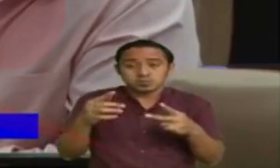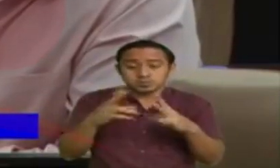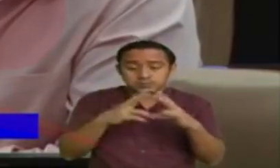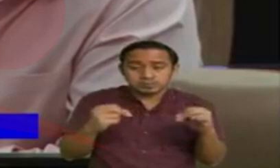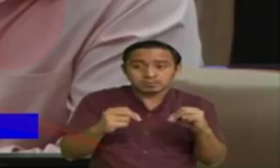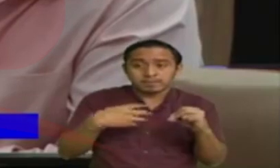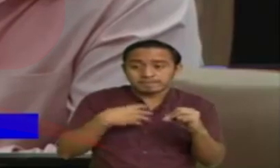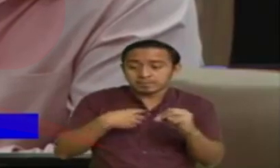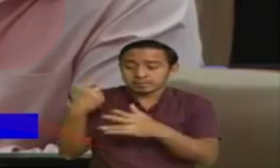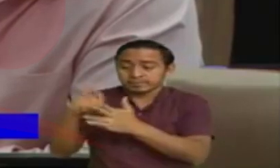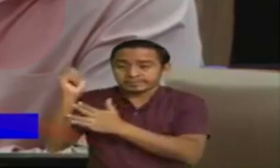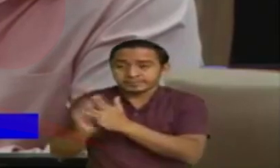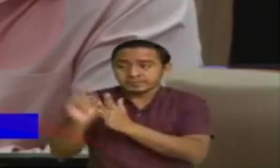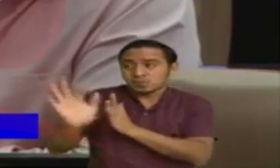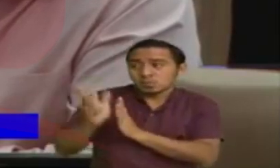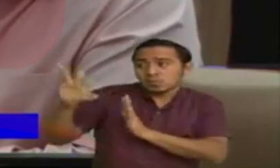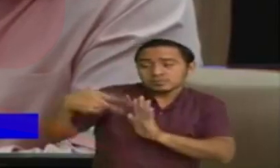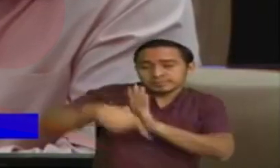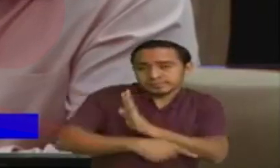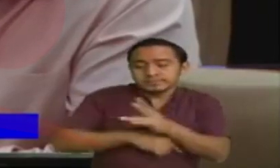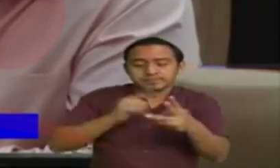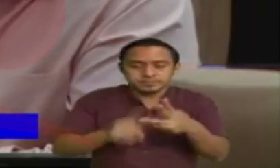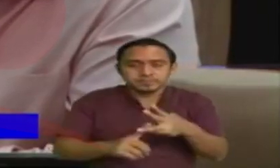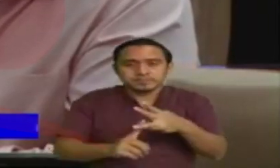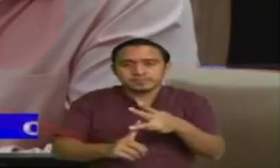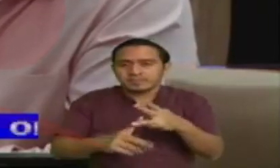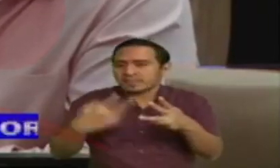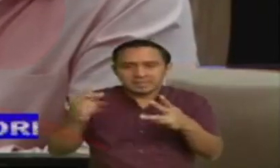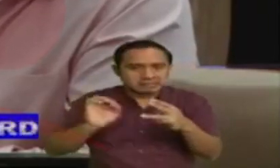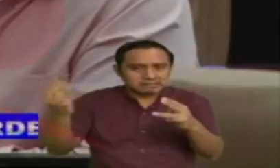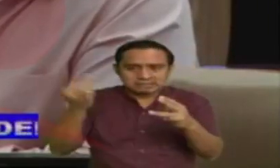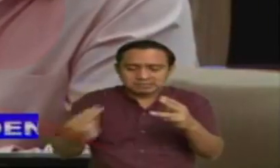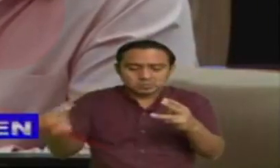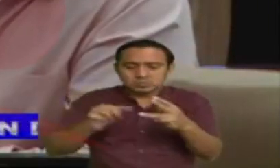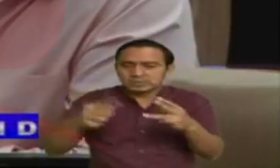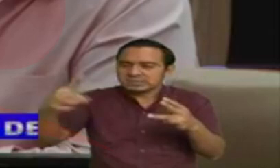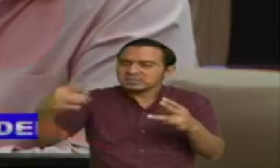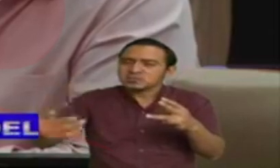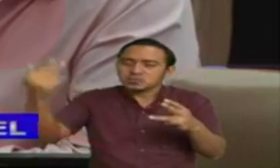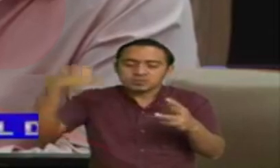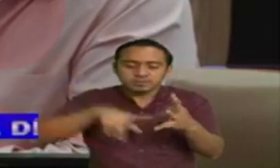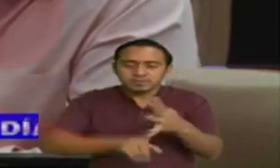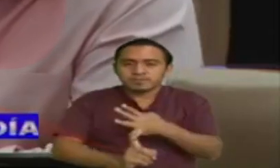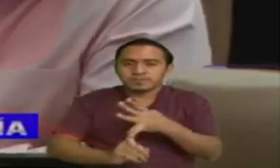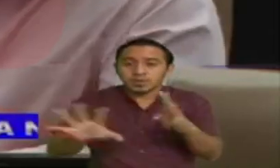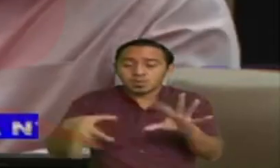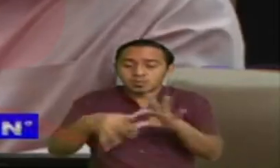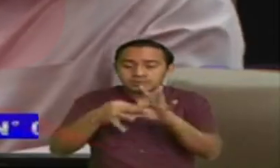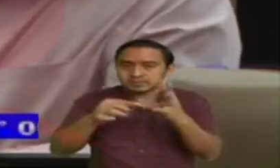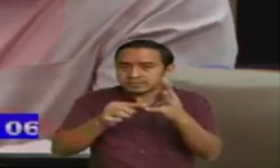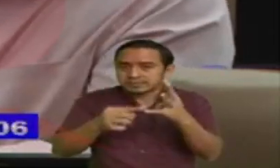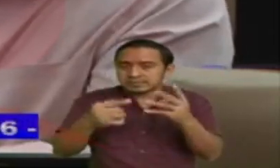como Estado aparte frente a otro Estado. Tres, normas sin vigencia o derechos históricos. Cuatro, normas consolidadas.